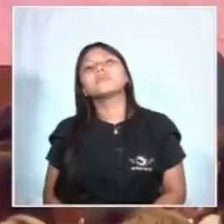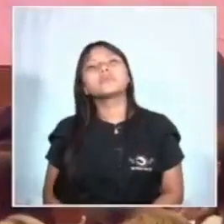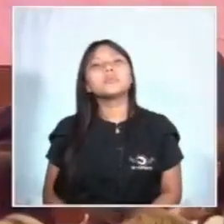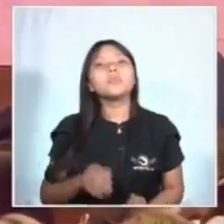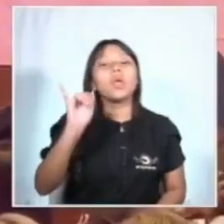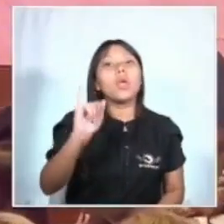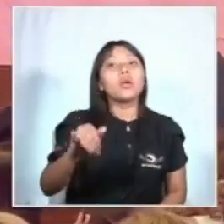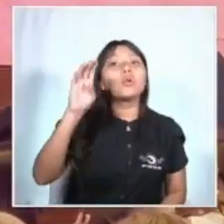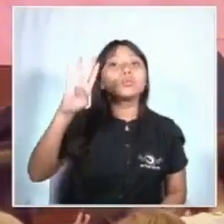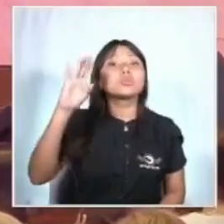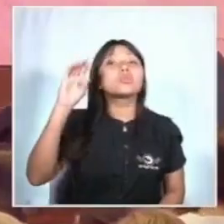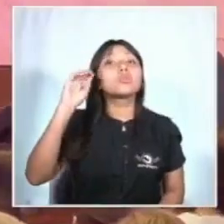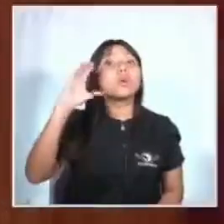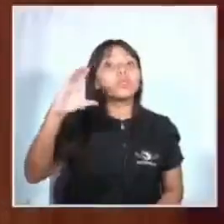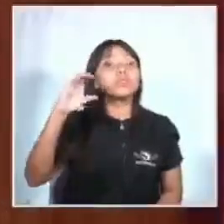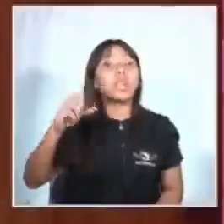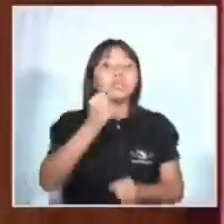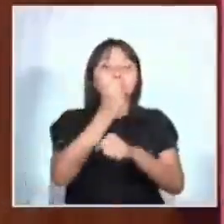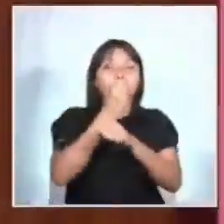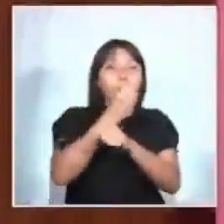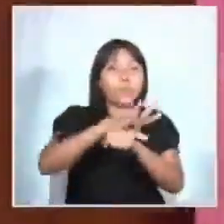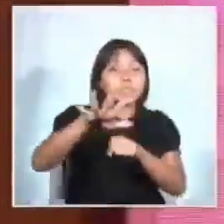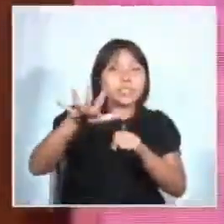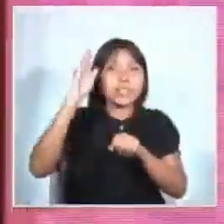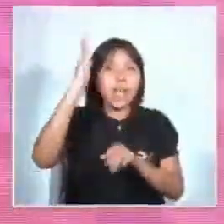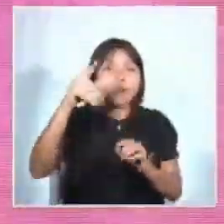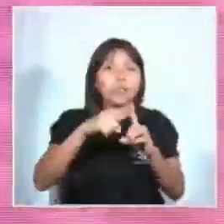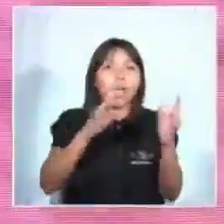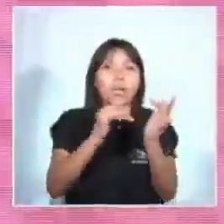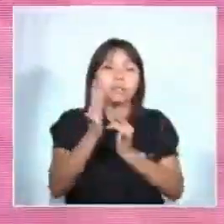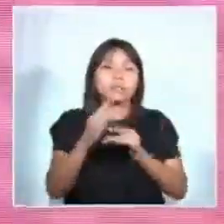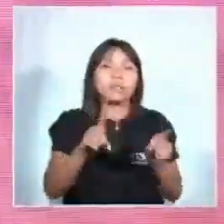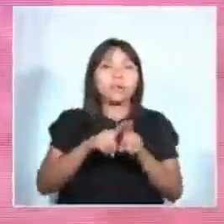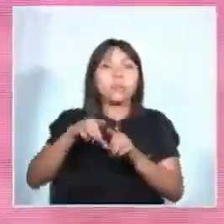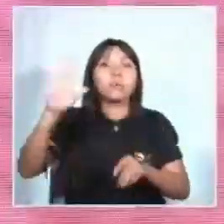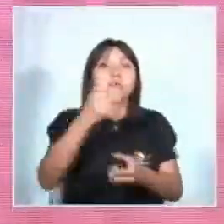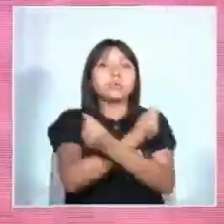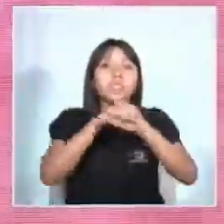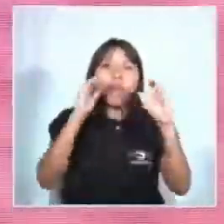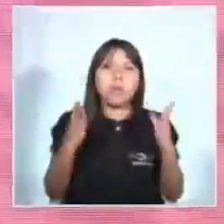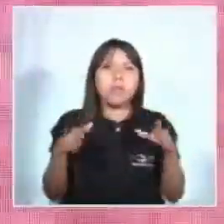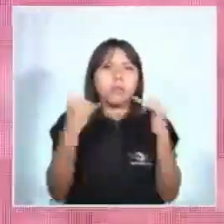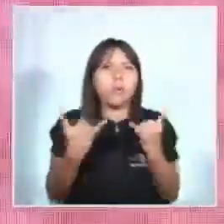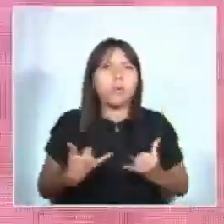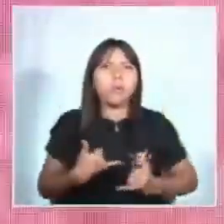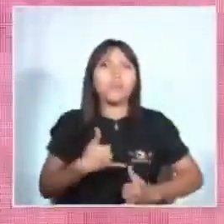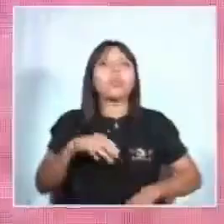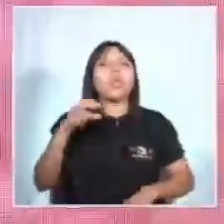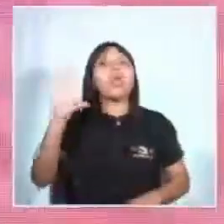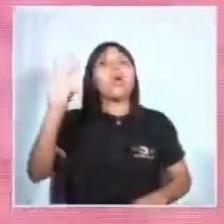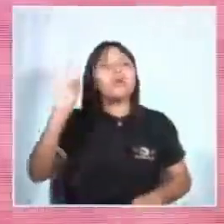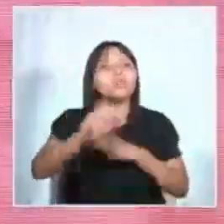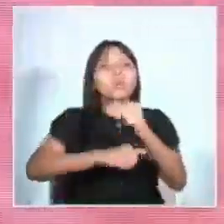Los 400 confesaron a Jesús como su Salvador. Y hoy, 8 años más tarde, de